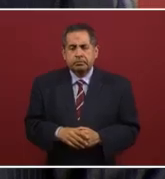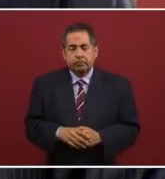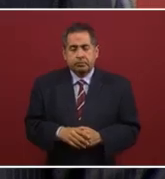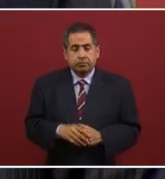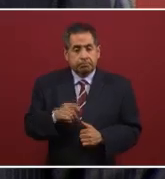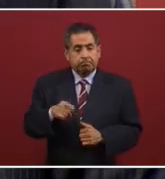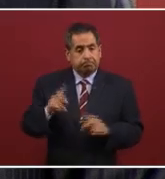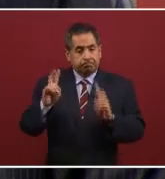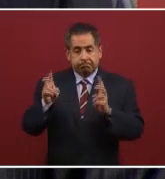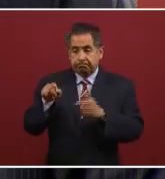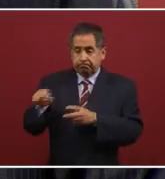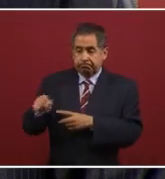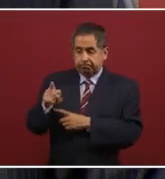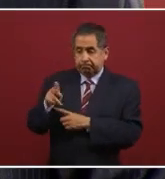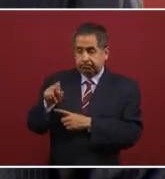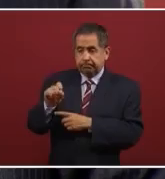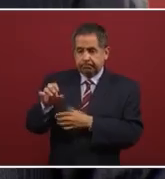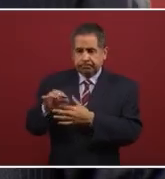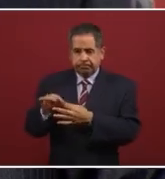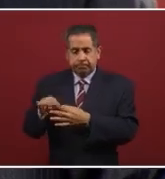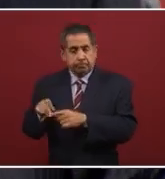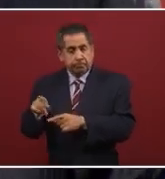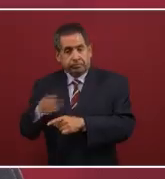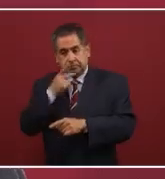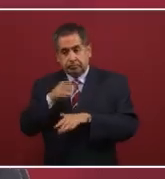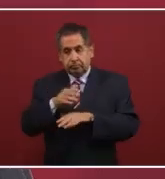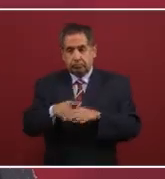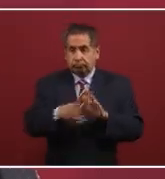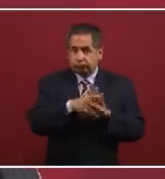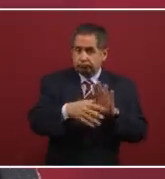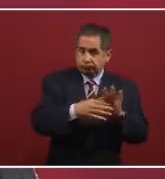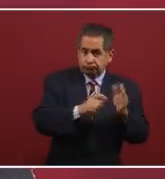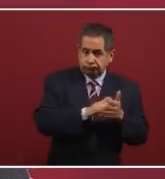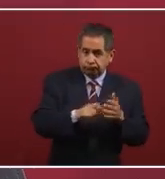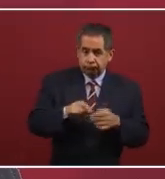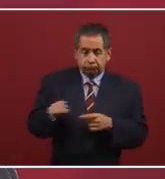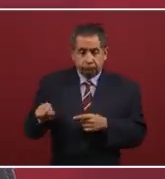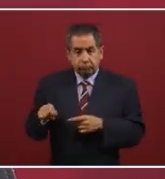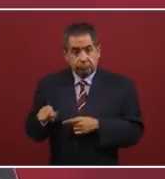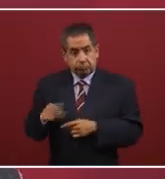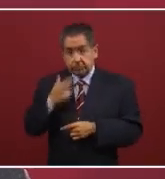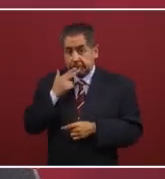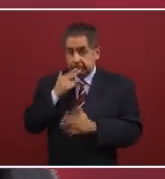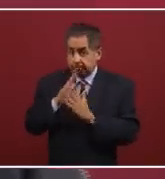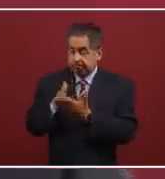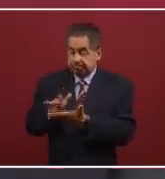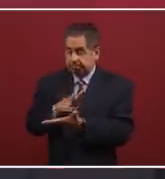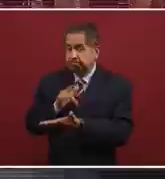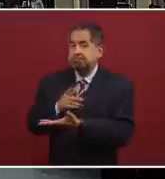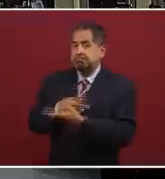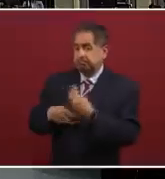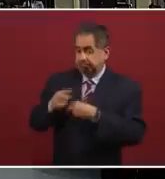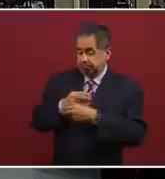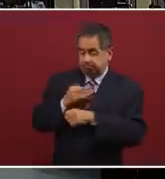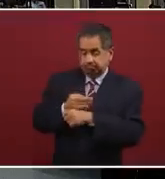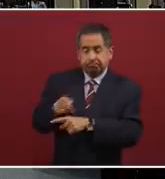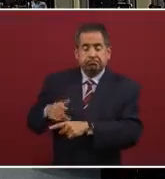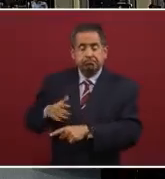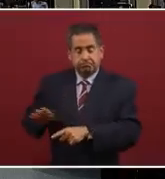trata el tema, y además está como para retomarlo, está de